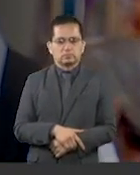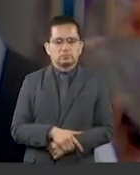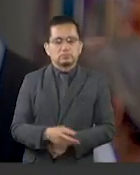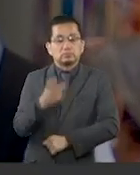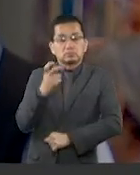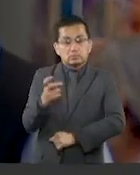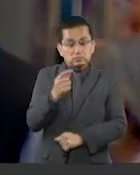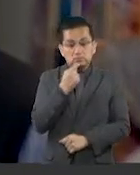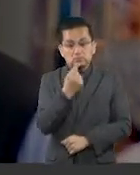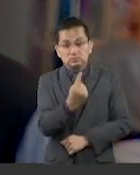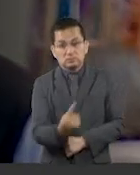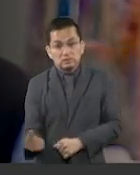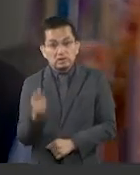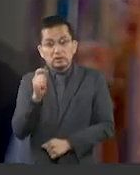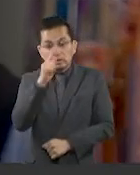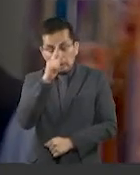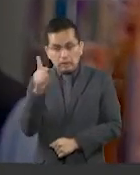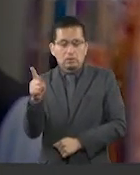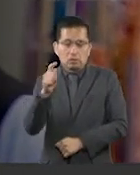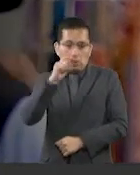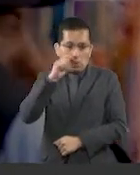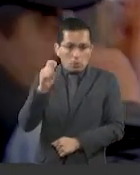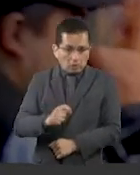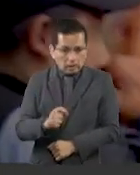Son los niños de Ucrania.